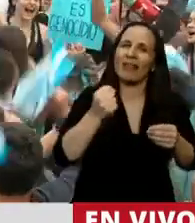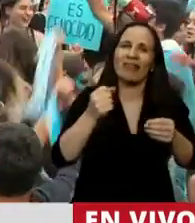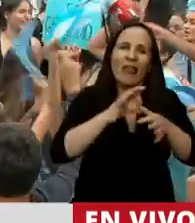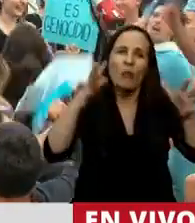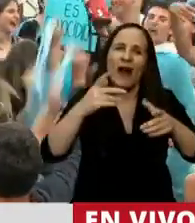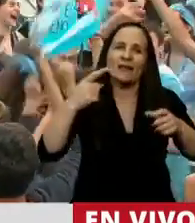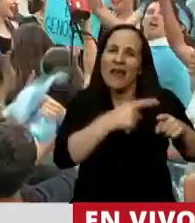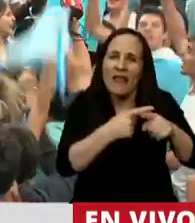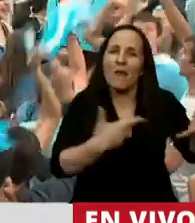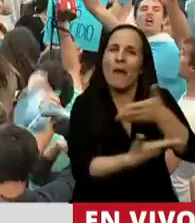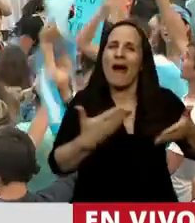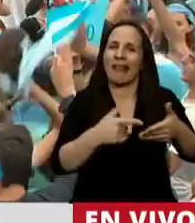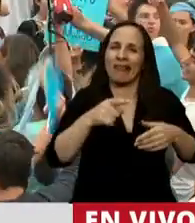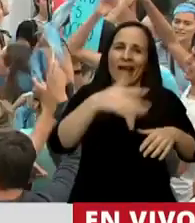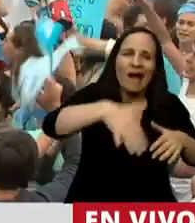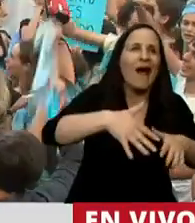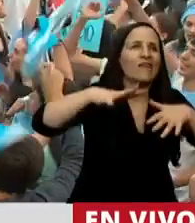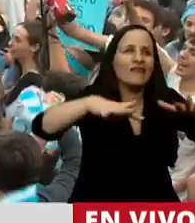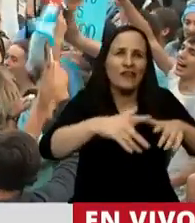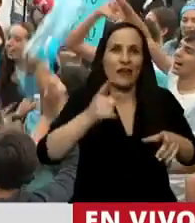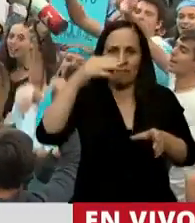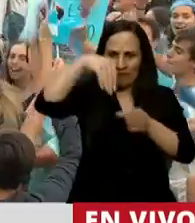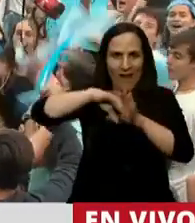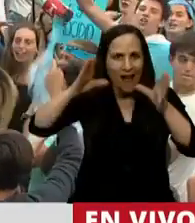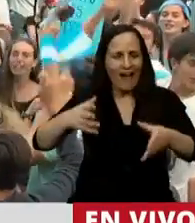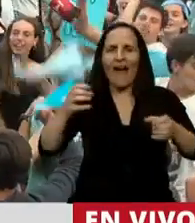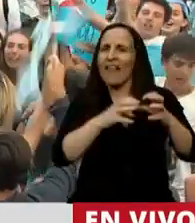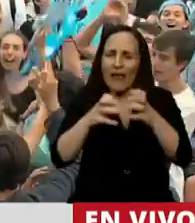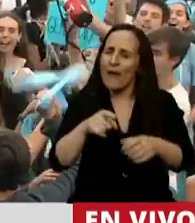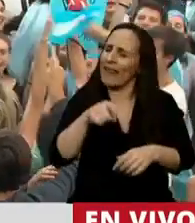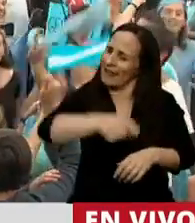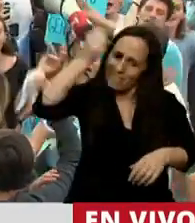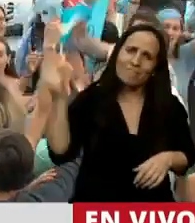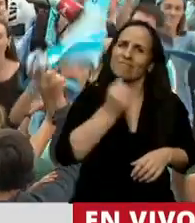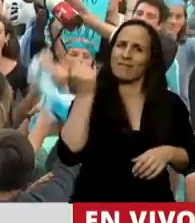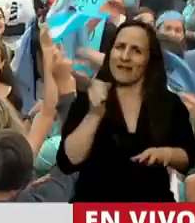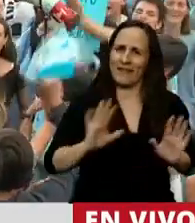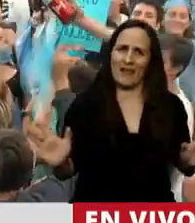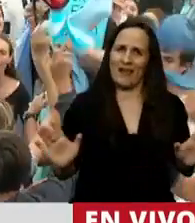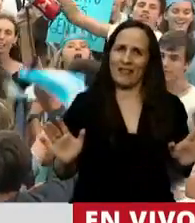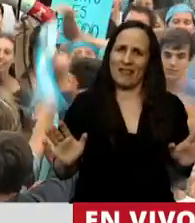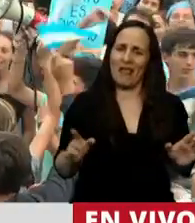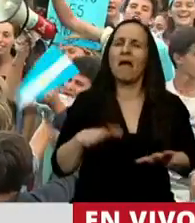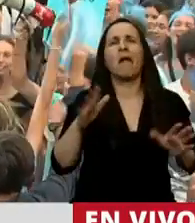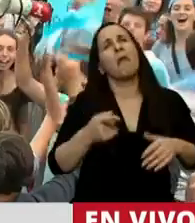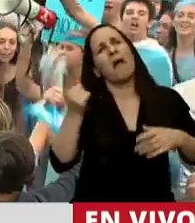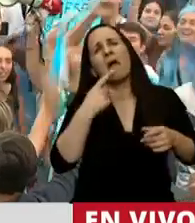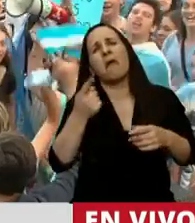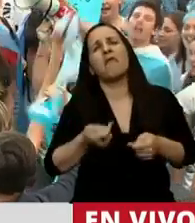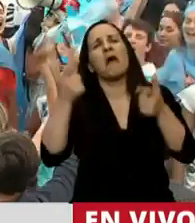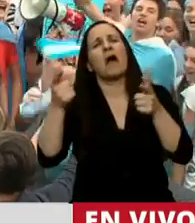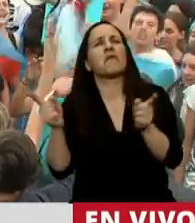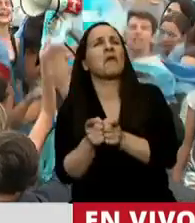calle que está afuera y las instituciones debatiendo acá. Miren, creo que tenemos que superar los falsos reduccionismos. Se dice